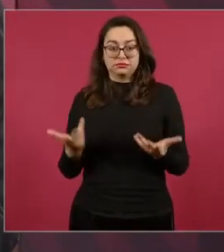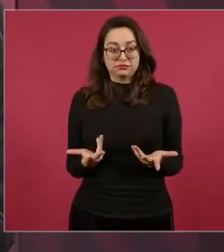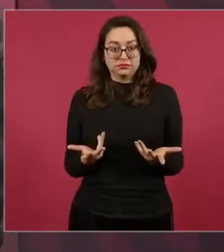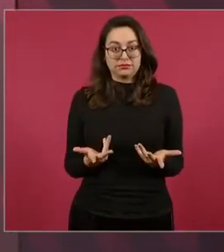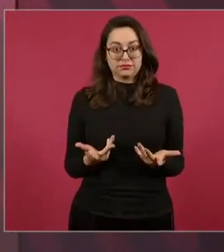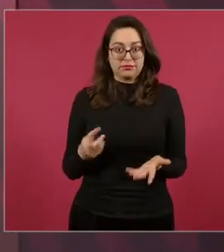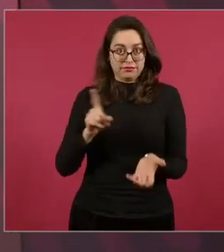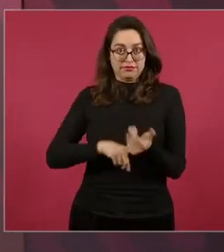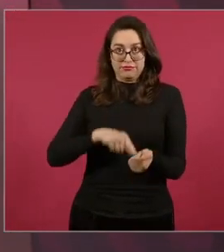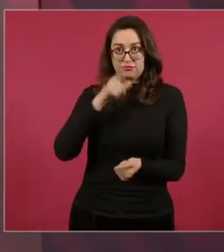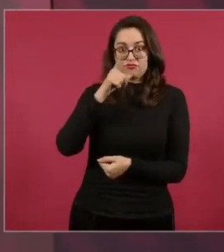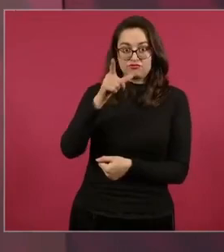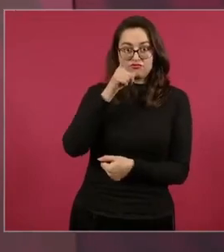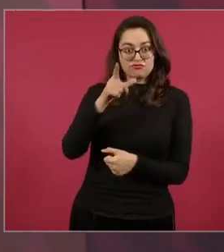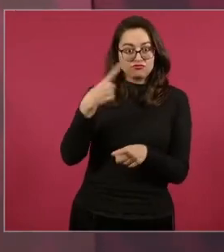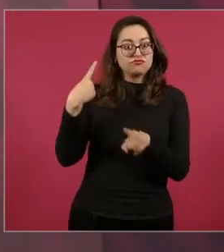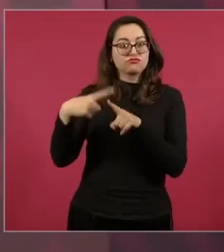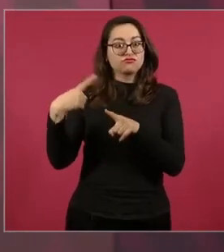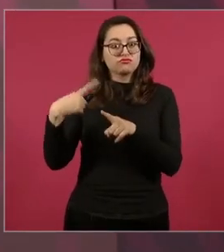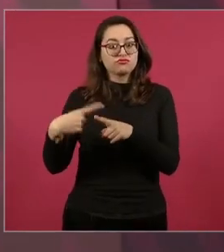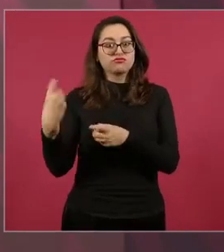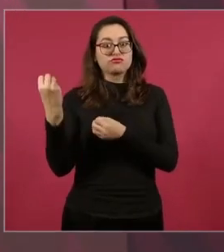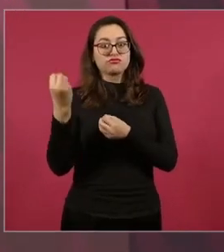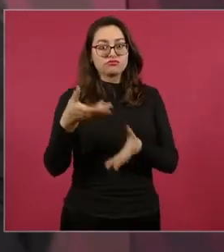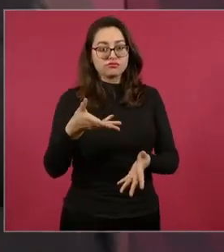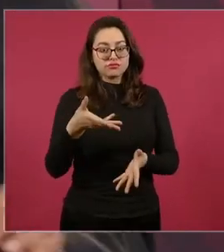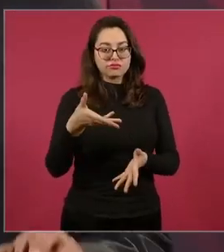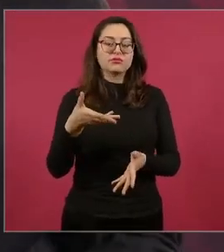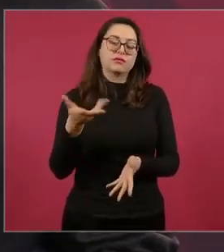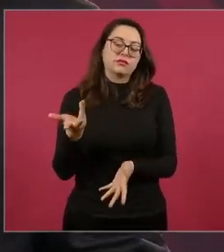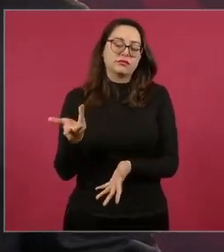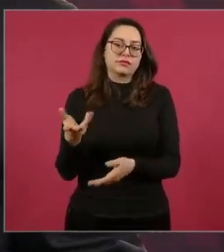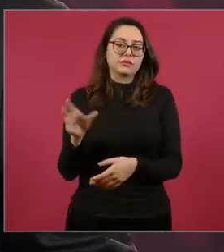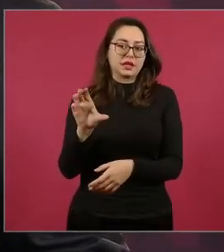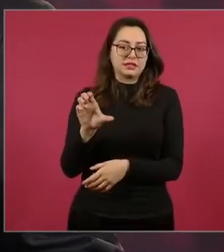Así también va a llevar el Internet